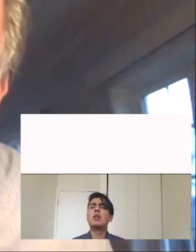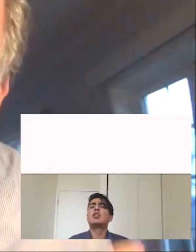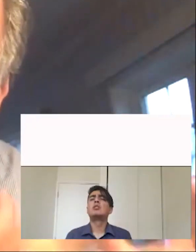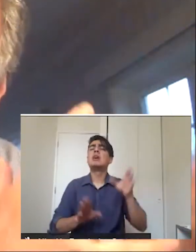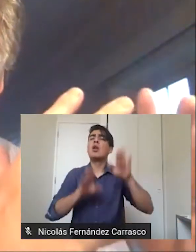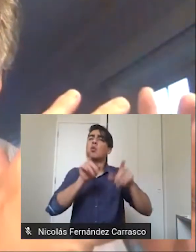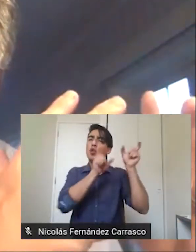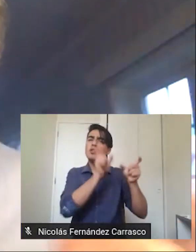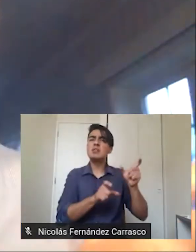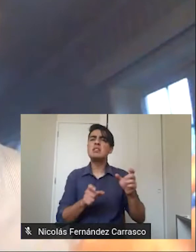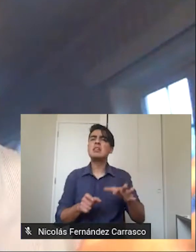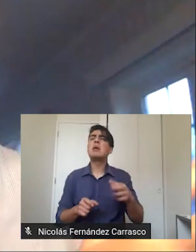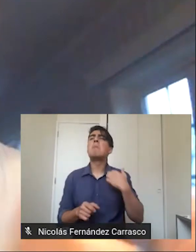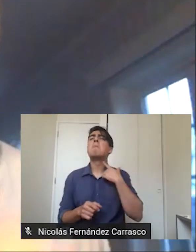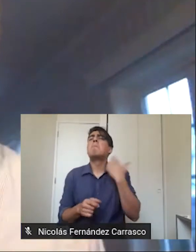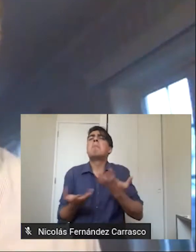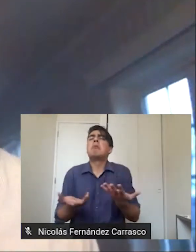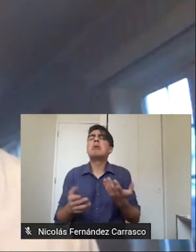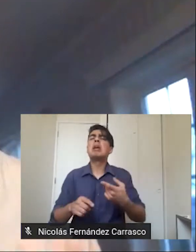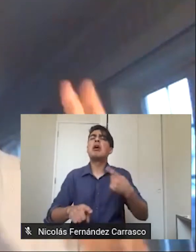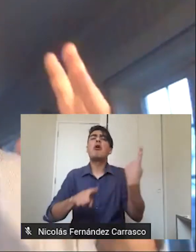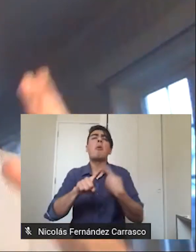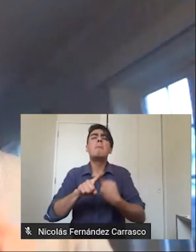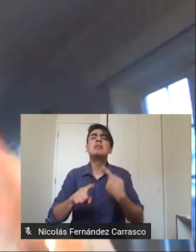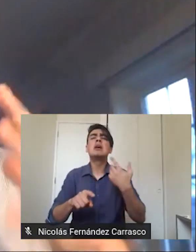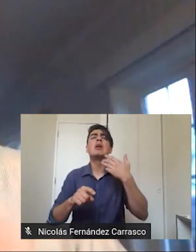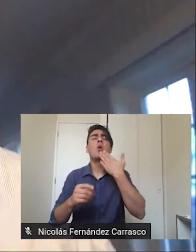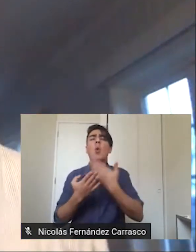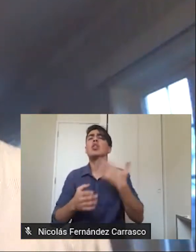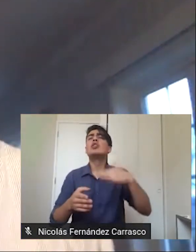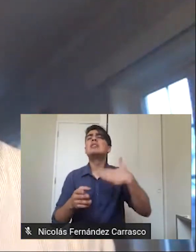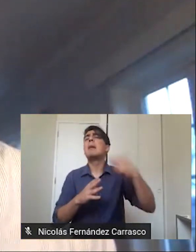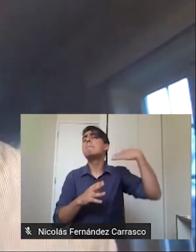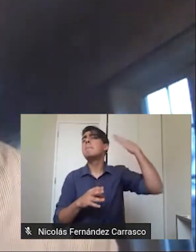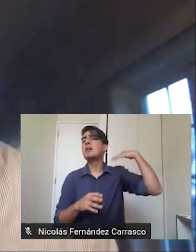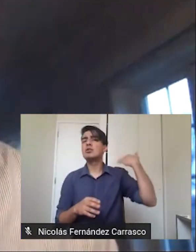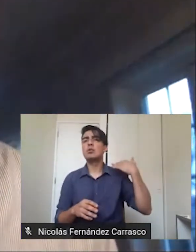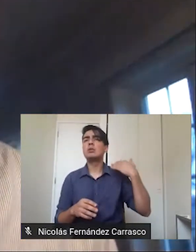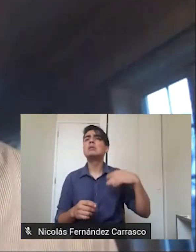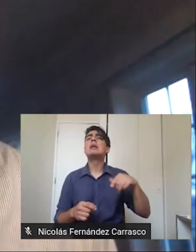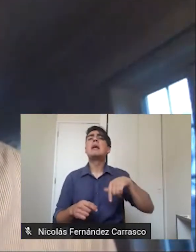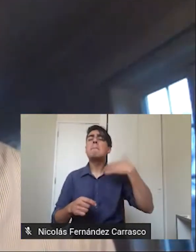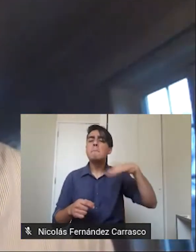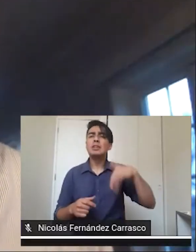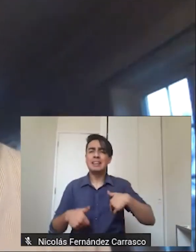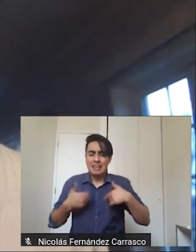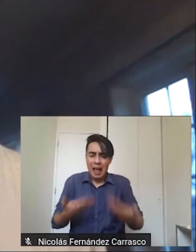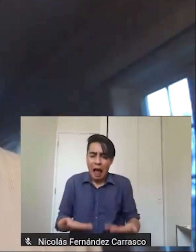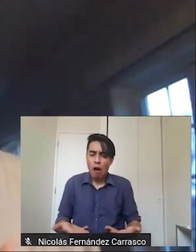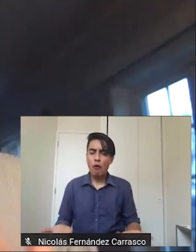hablar sobre lo que pasó si solamente importa lo que hay ahora?